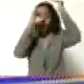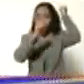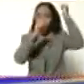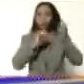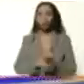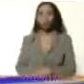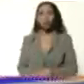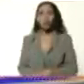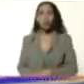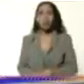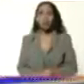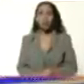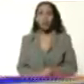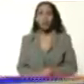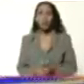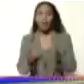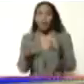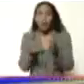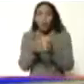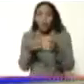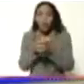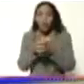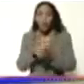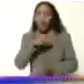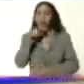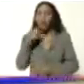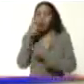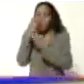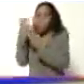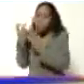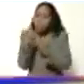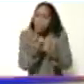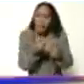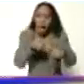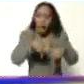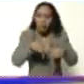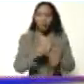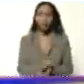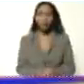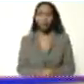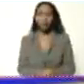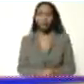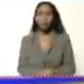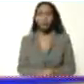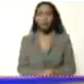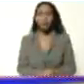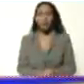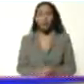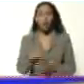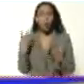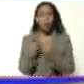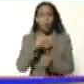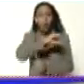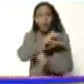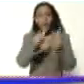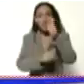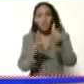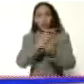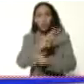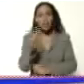delegación de Rusia que nos visita, compañera, vicepresidenta ejecutiva,